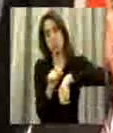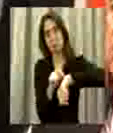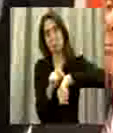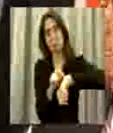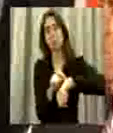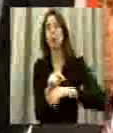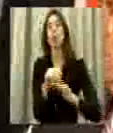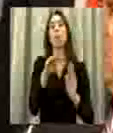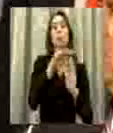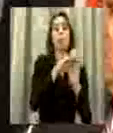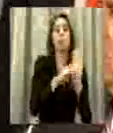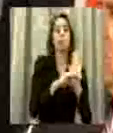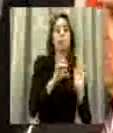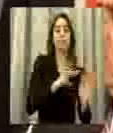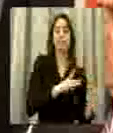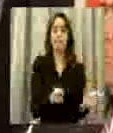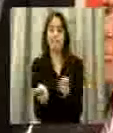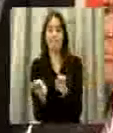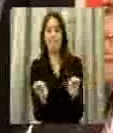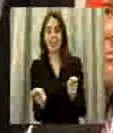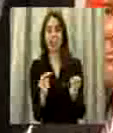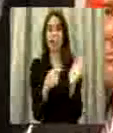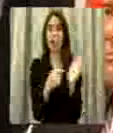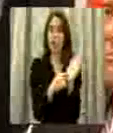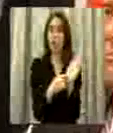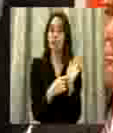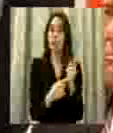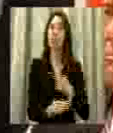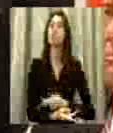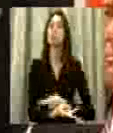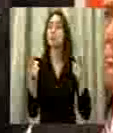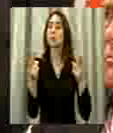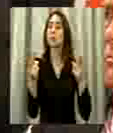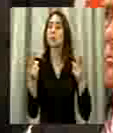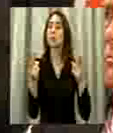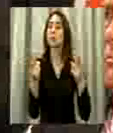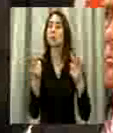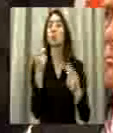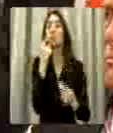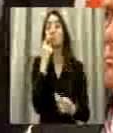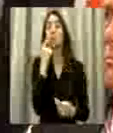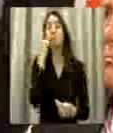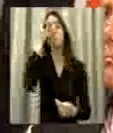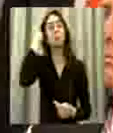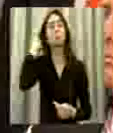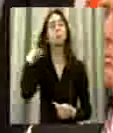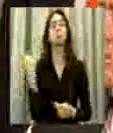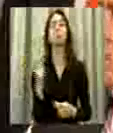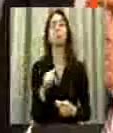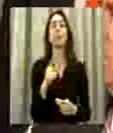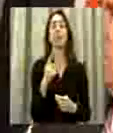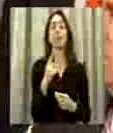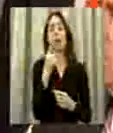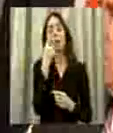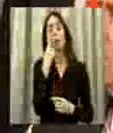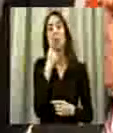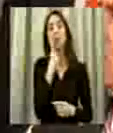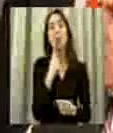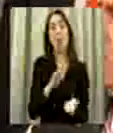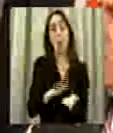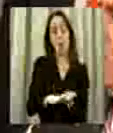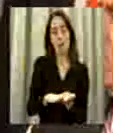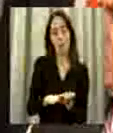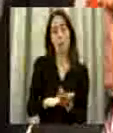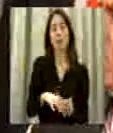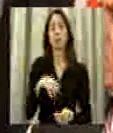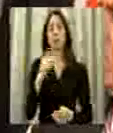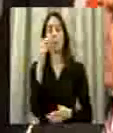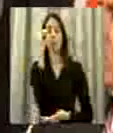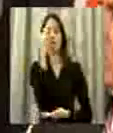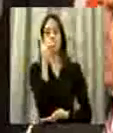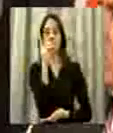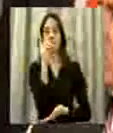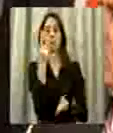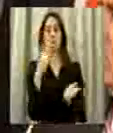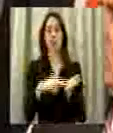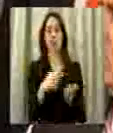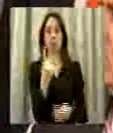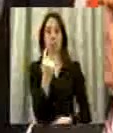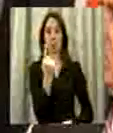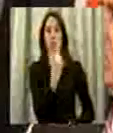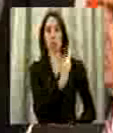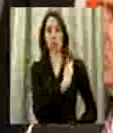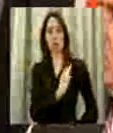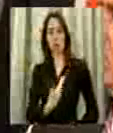El programa Chile Gestiona. Lo lanzamos primero como una unidad piloto y luego en diciembre del año 2011